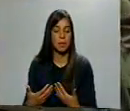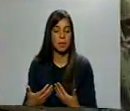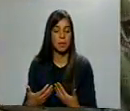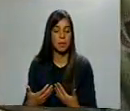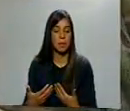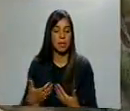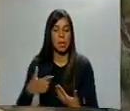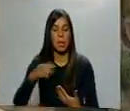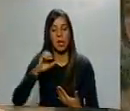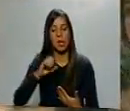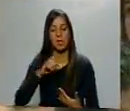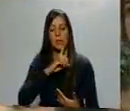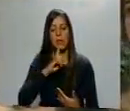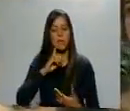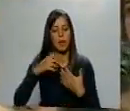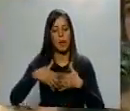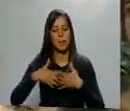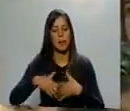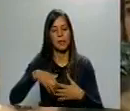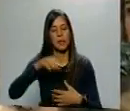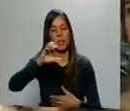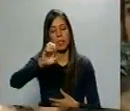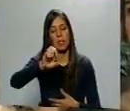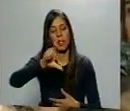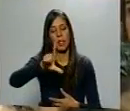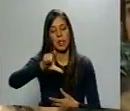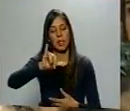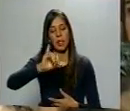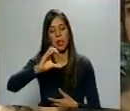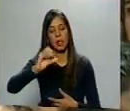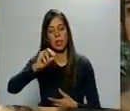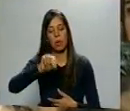Edicón, la cual no existe.